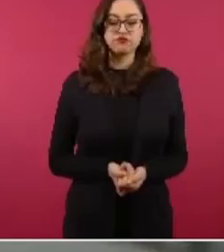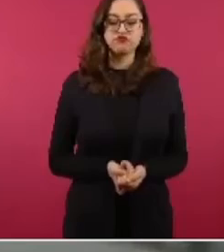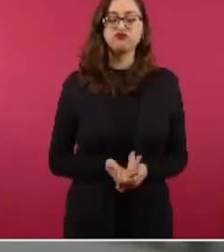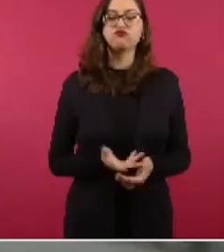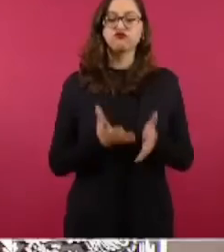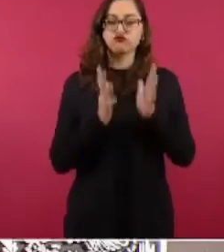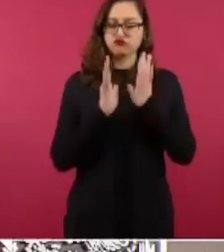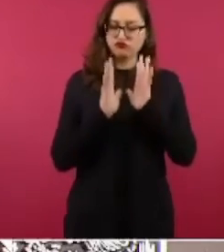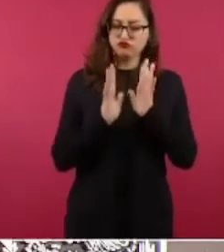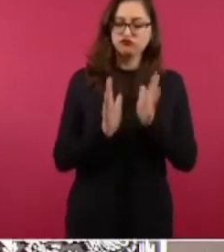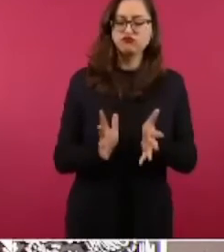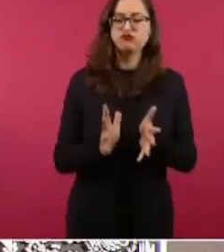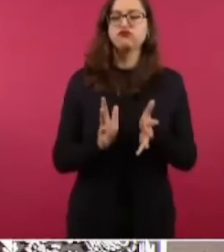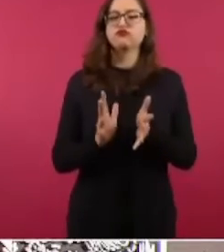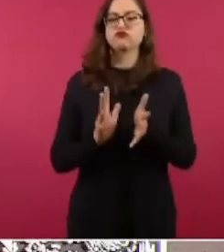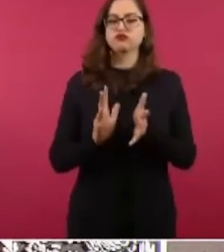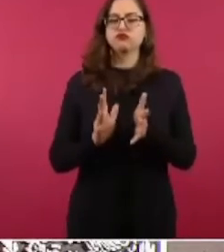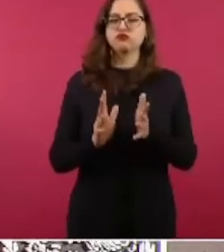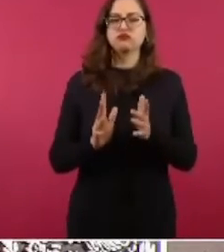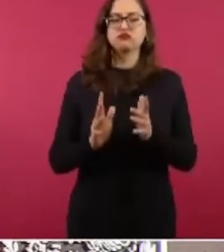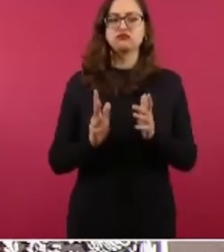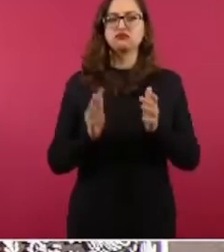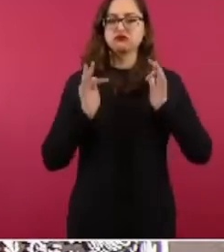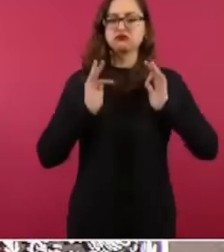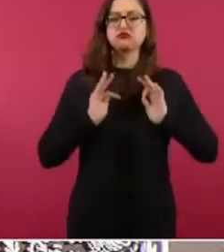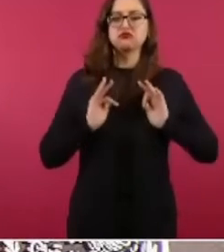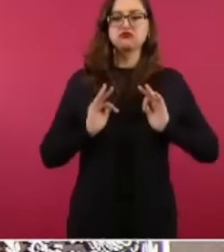situación. Se